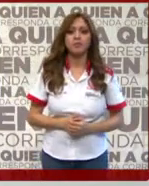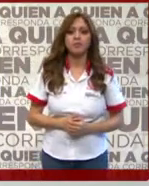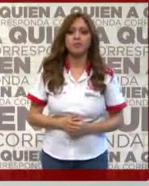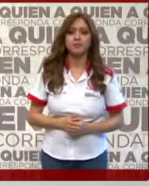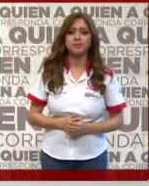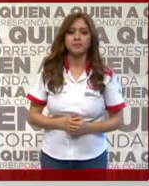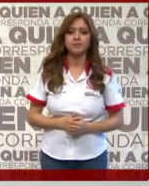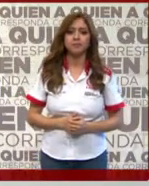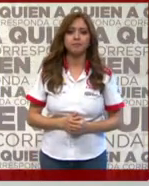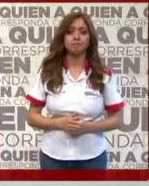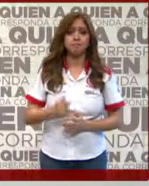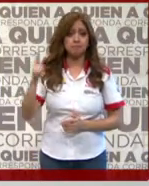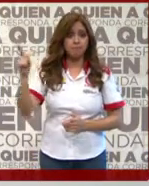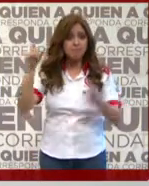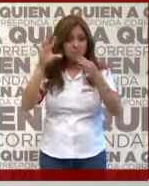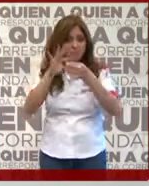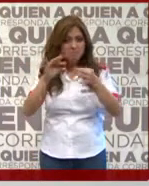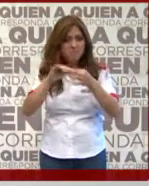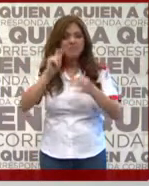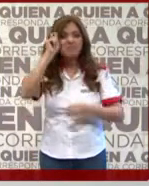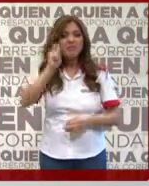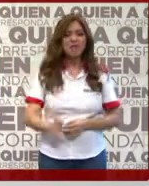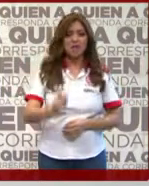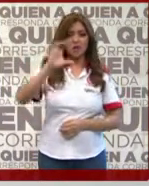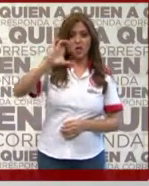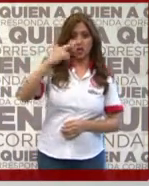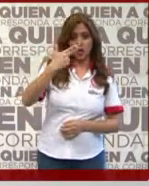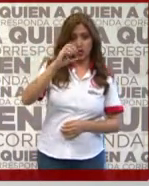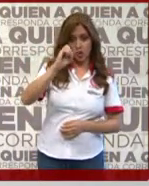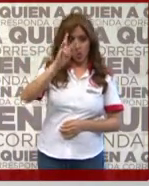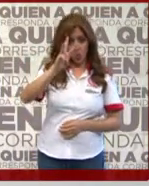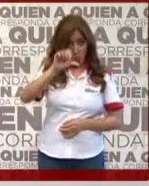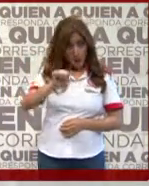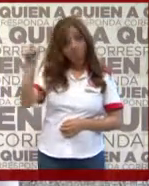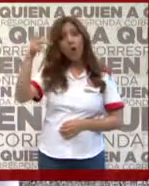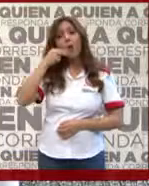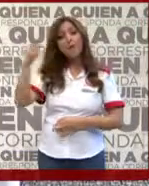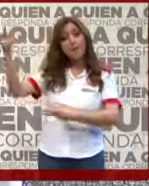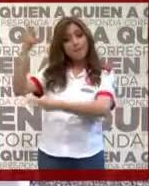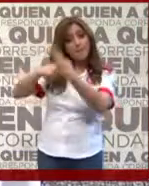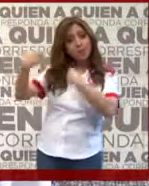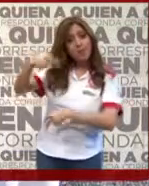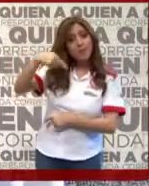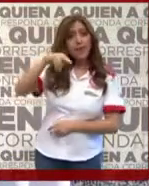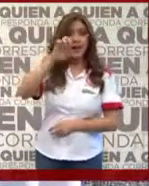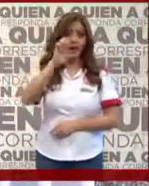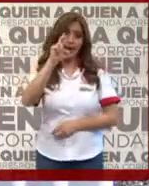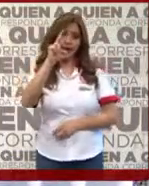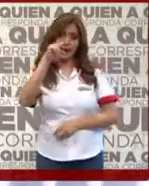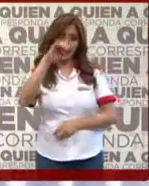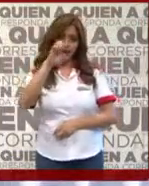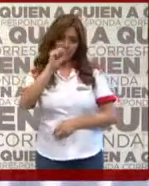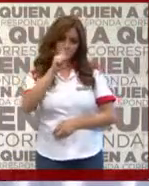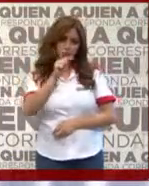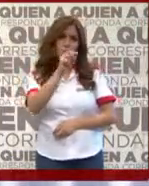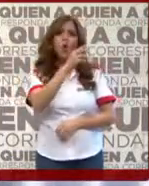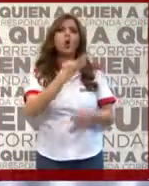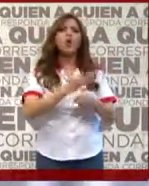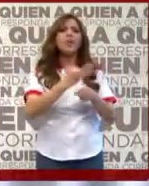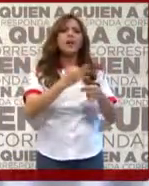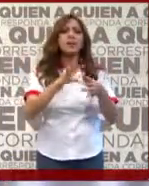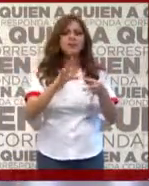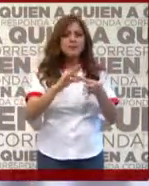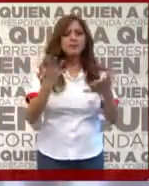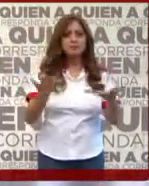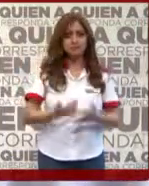es light. Para hablarnos del concepto de Chowa, tenemos a Ernesto Martínez. Así es. Y que nos puedes platicar. Pues muchas gracias por